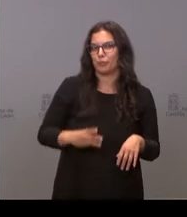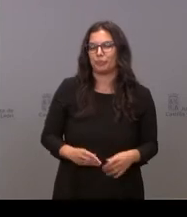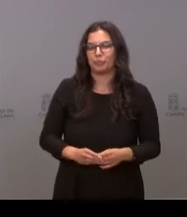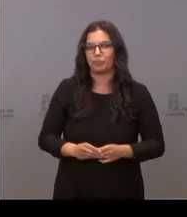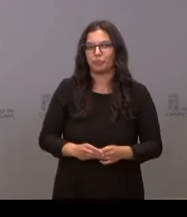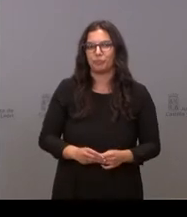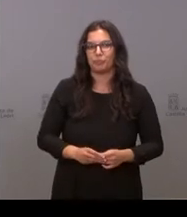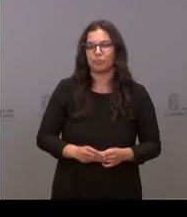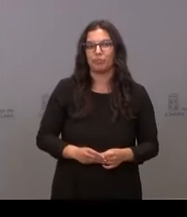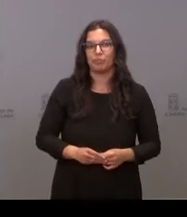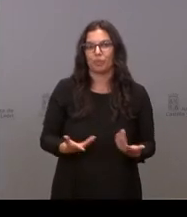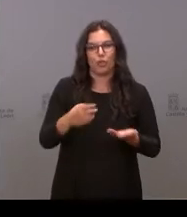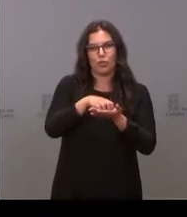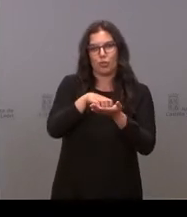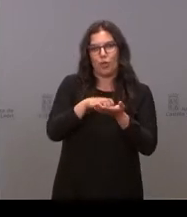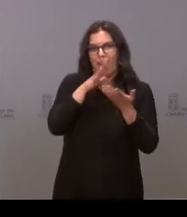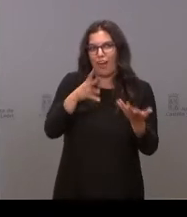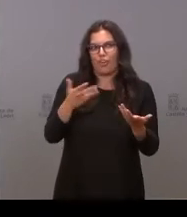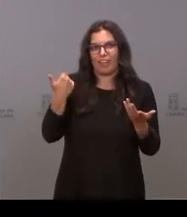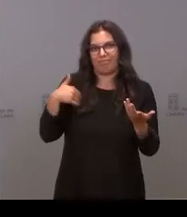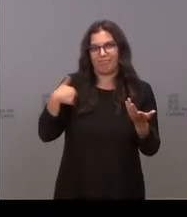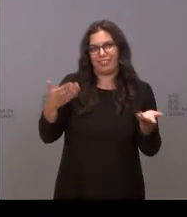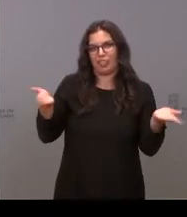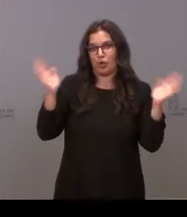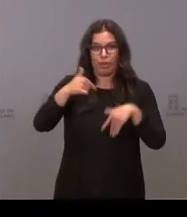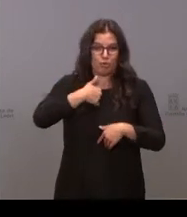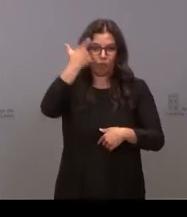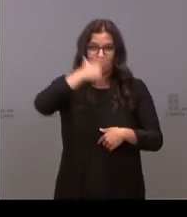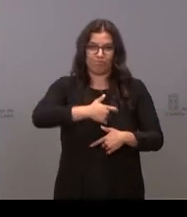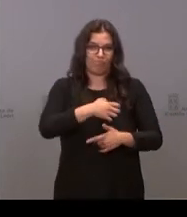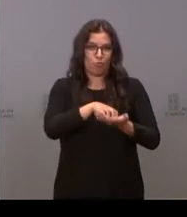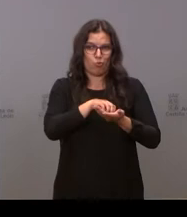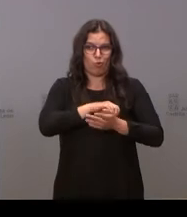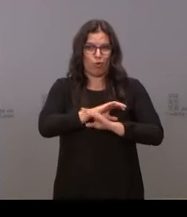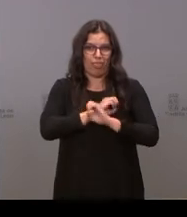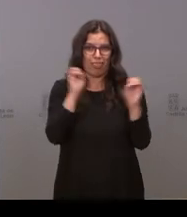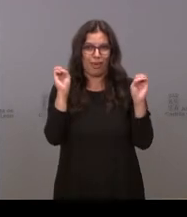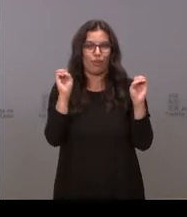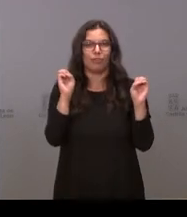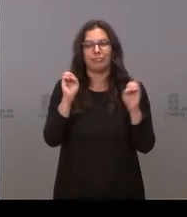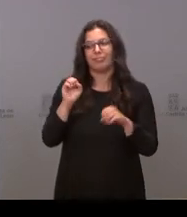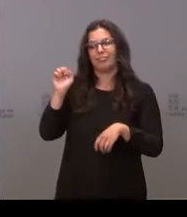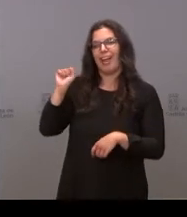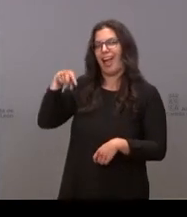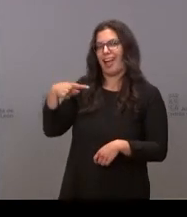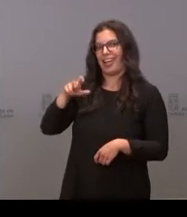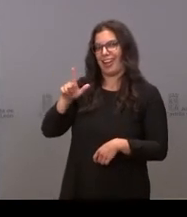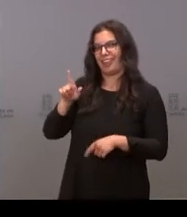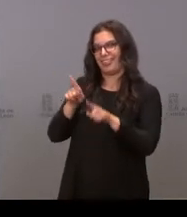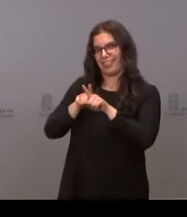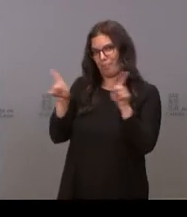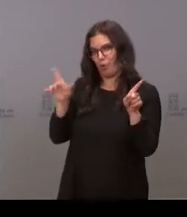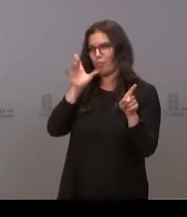y nadie puede dudar ya en estos momentos, y desde luego yo no lo voy a hacer, y Ángel tampoco lo va a hacer, como